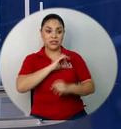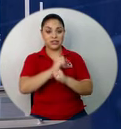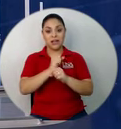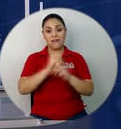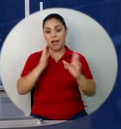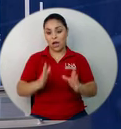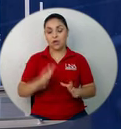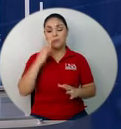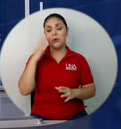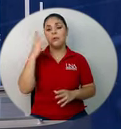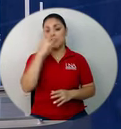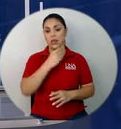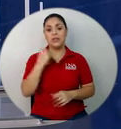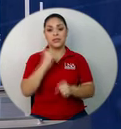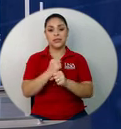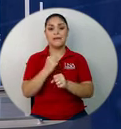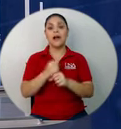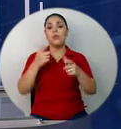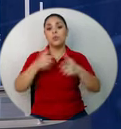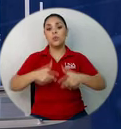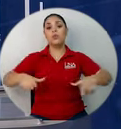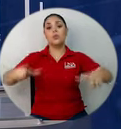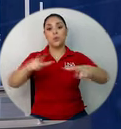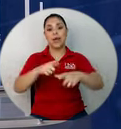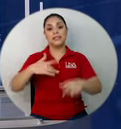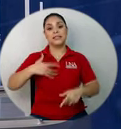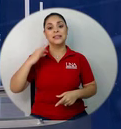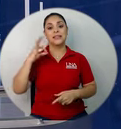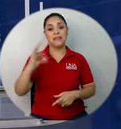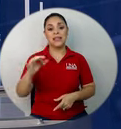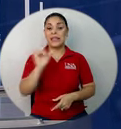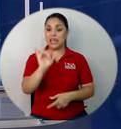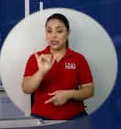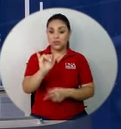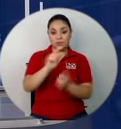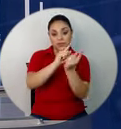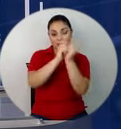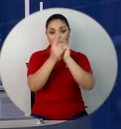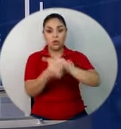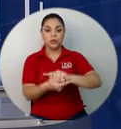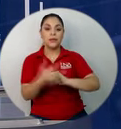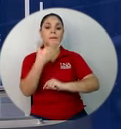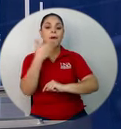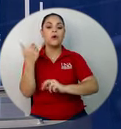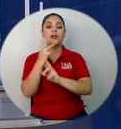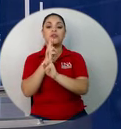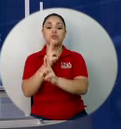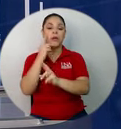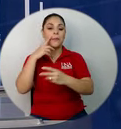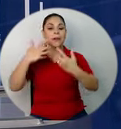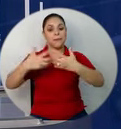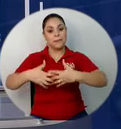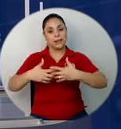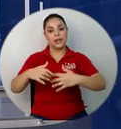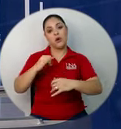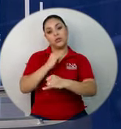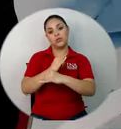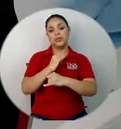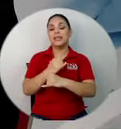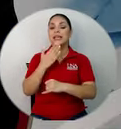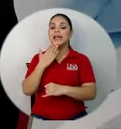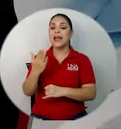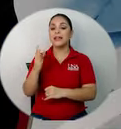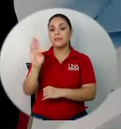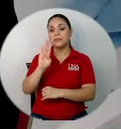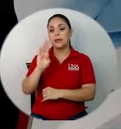que trabajar en un lugar donde uno se siente bien y eso se traduce en mejores resultados para todas las personas y para la empresa o la institución. Muchas gracias,